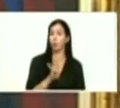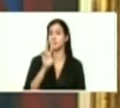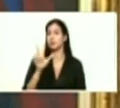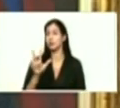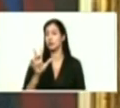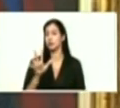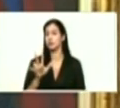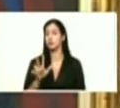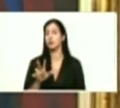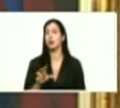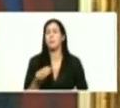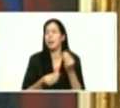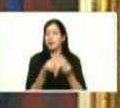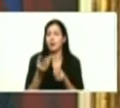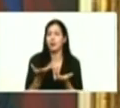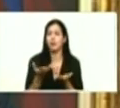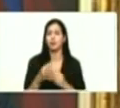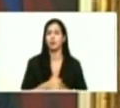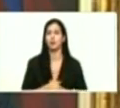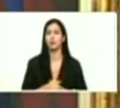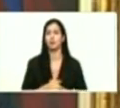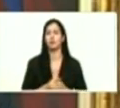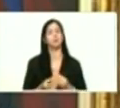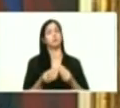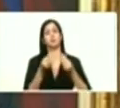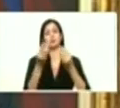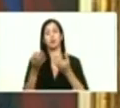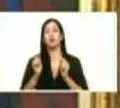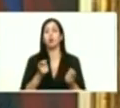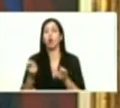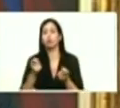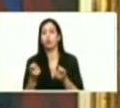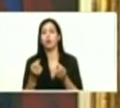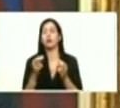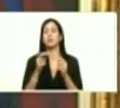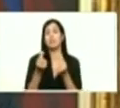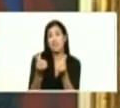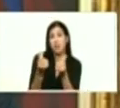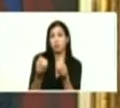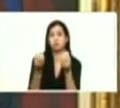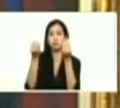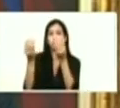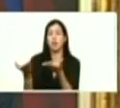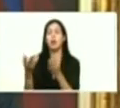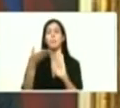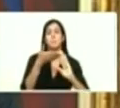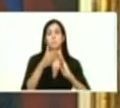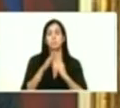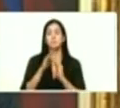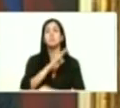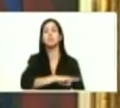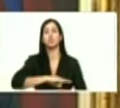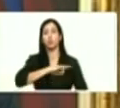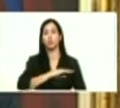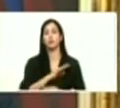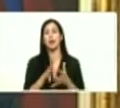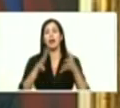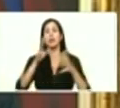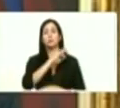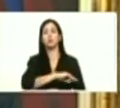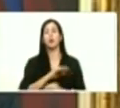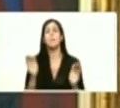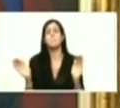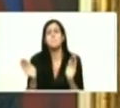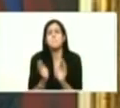nacional de emisiones para la gestión asignación y administración de recursos destinados a las misiones grandes misiones y micromisiones